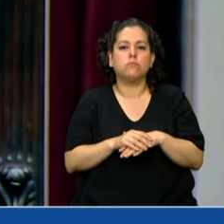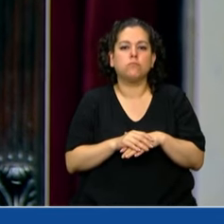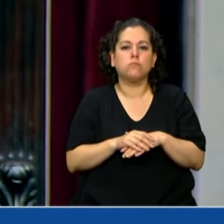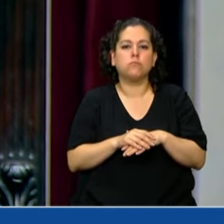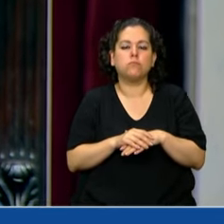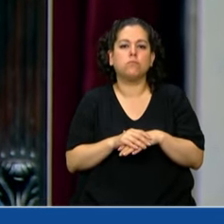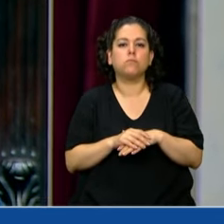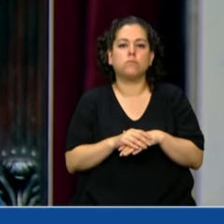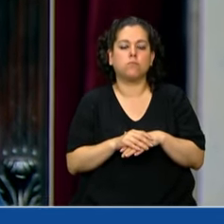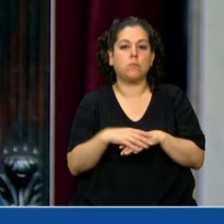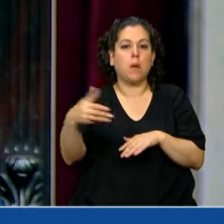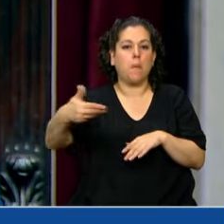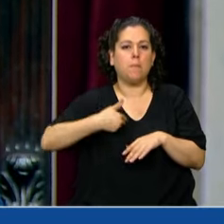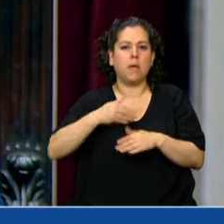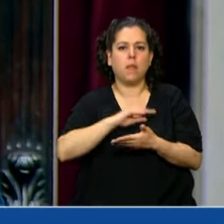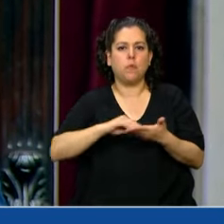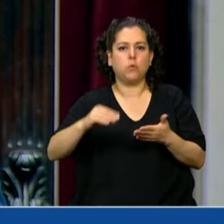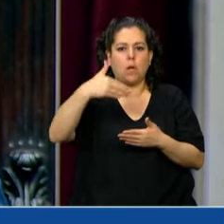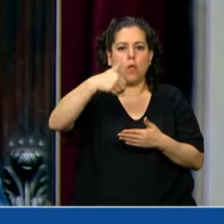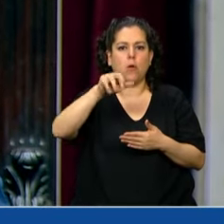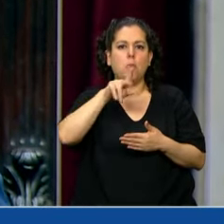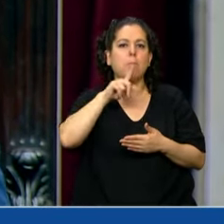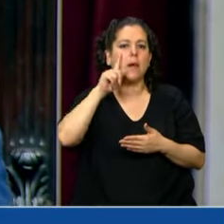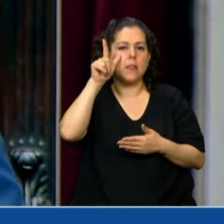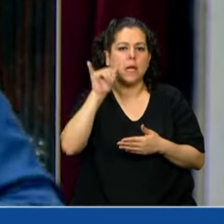alzada está pidiendo la palabra el diputado